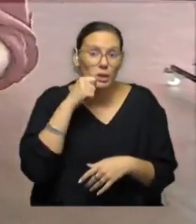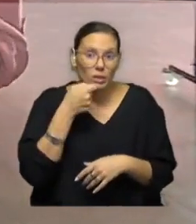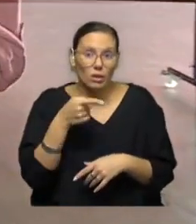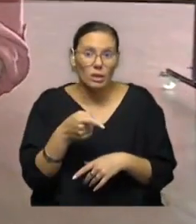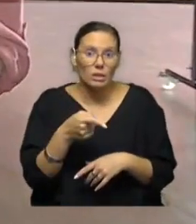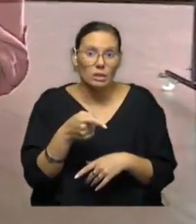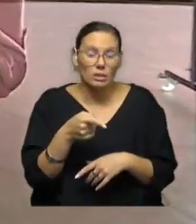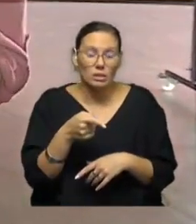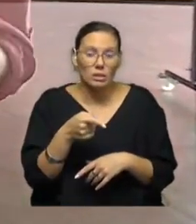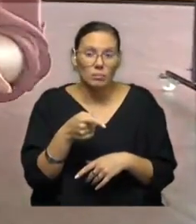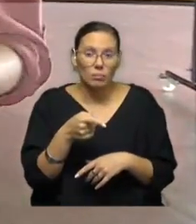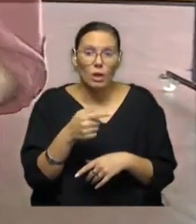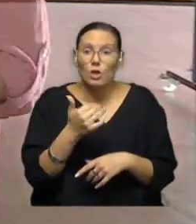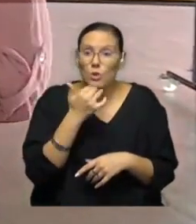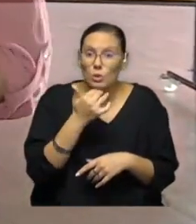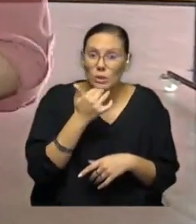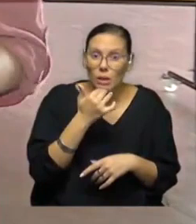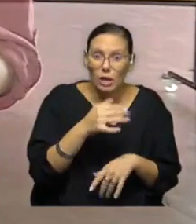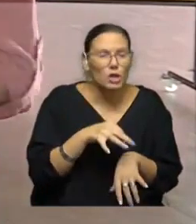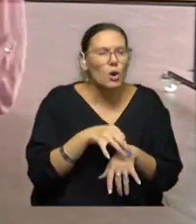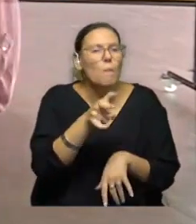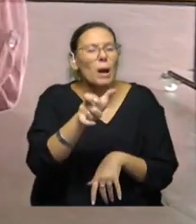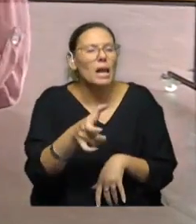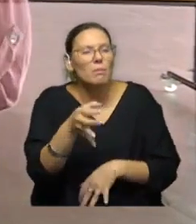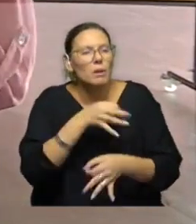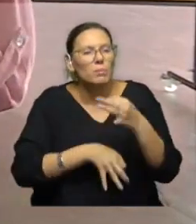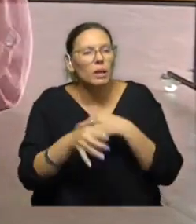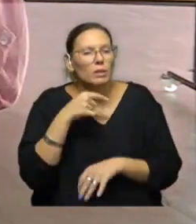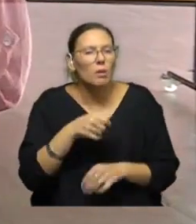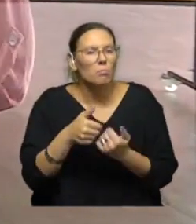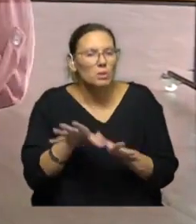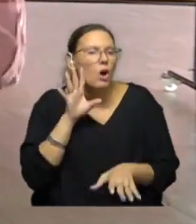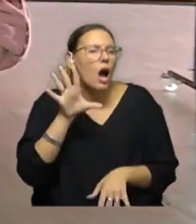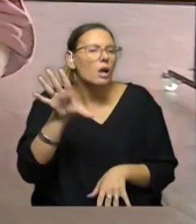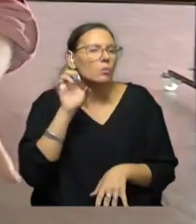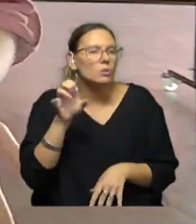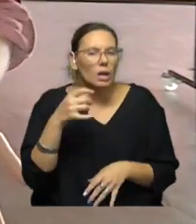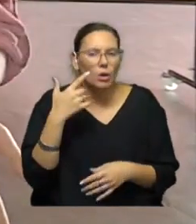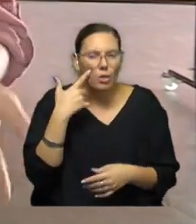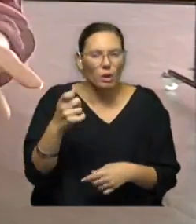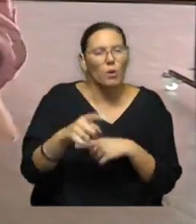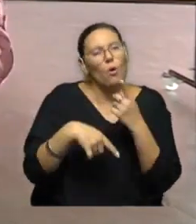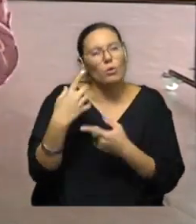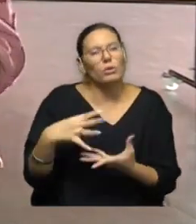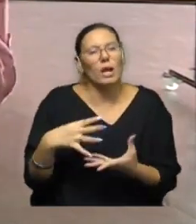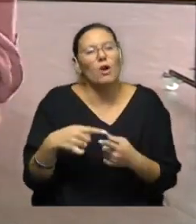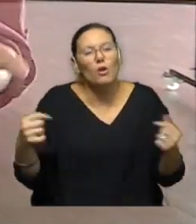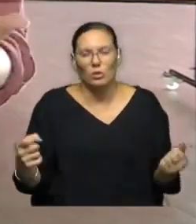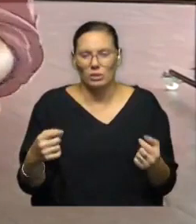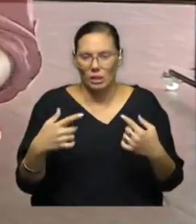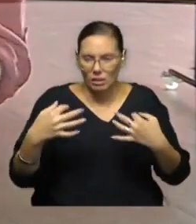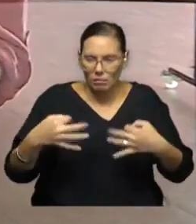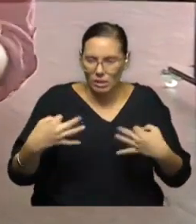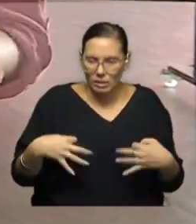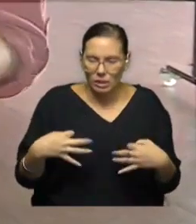ese no saber, no guiarme de las palabras, empiezo como a escuchar otra capa de la realidad, lo que